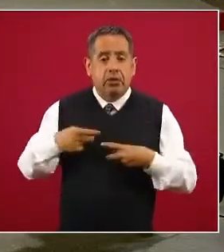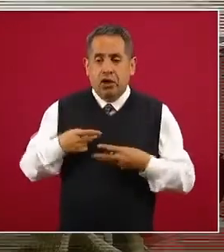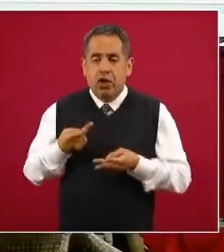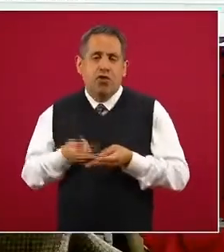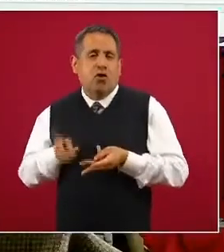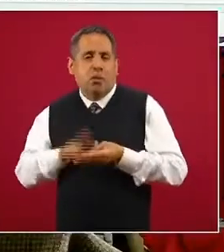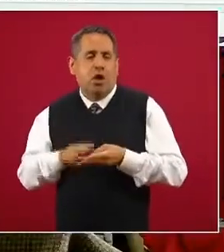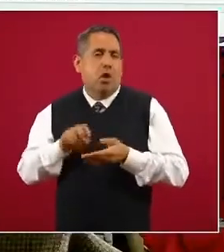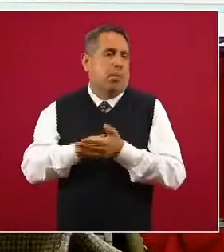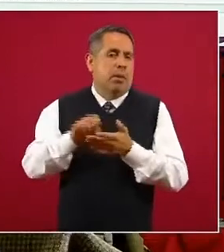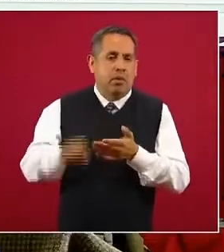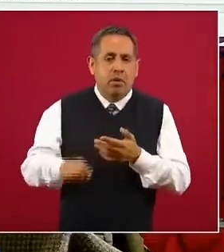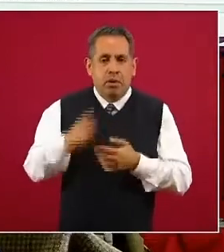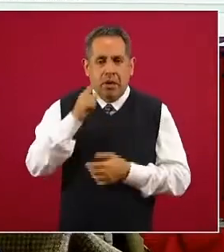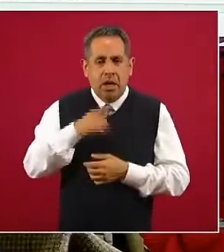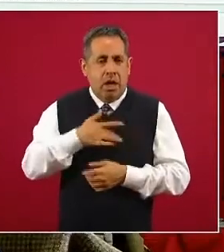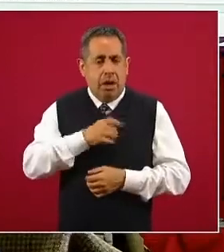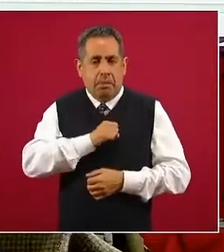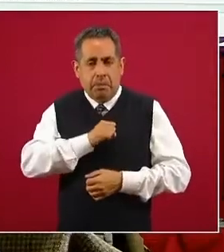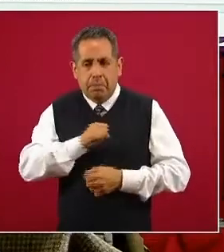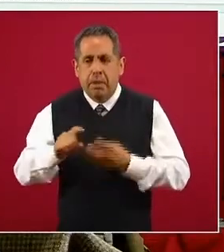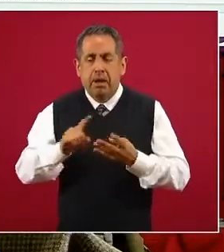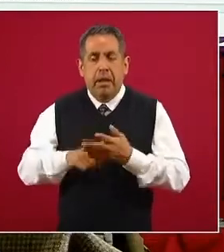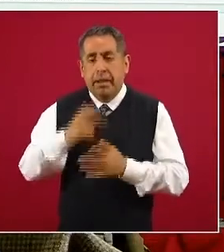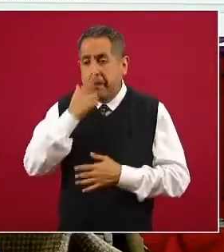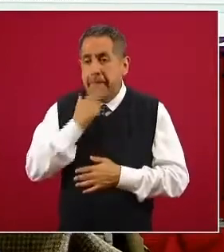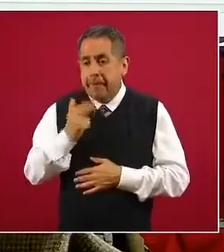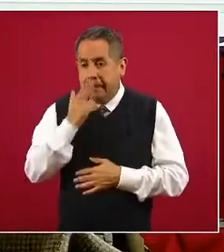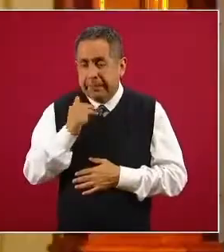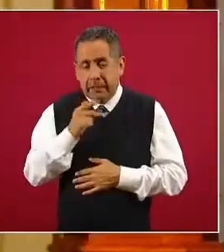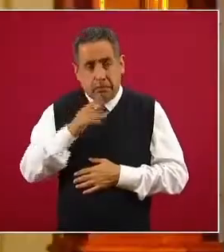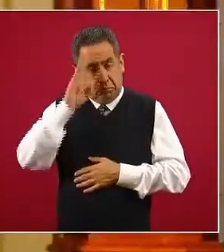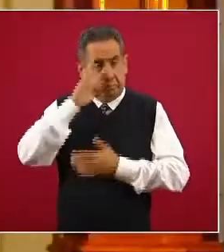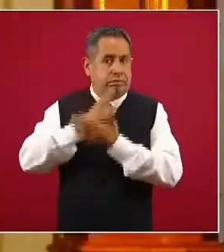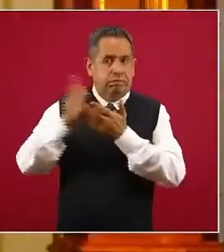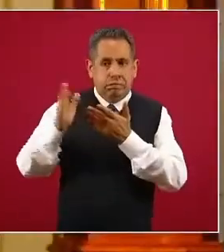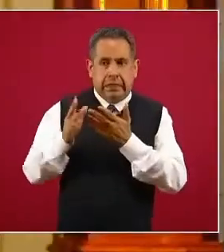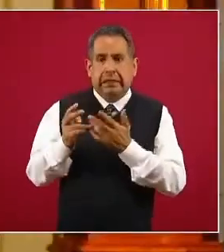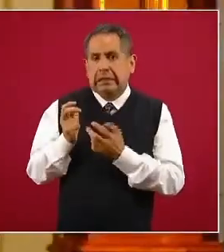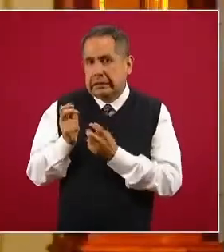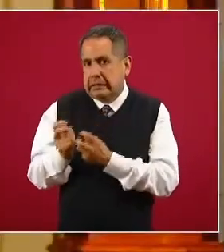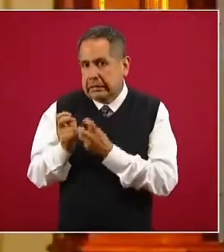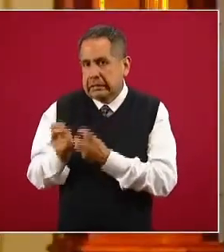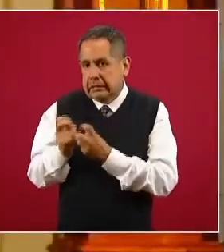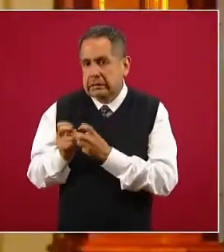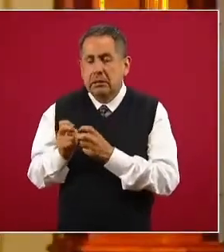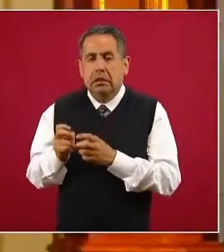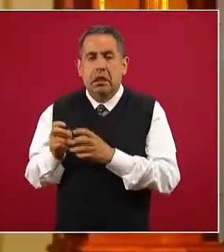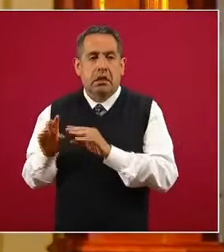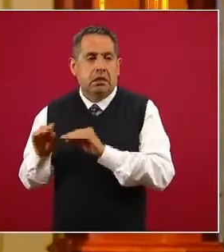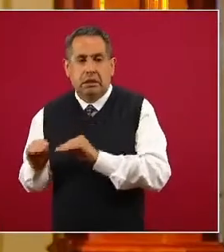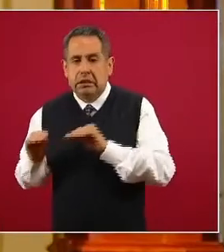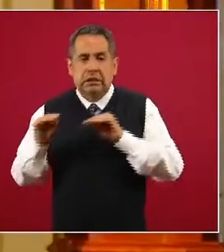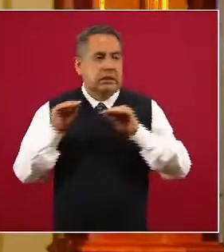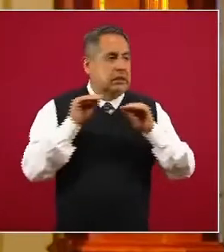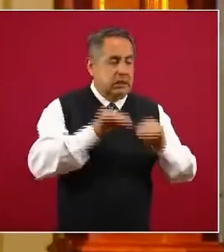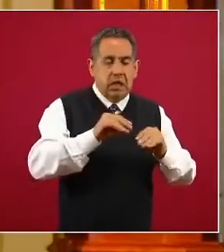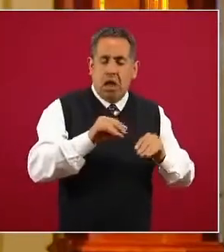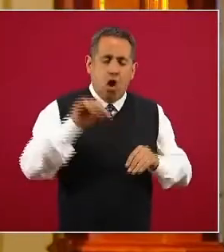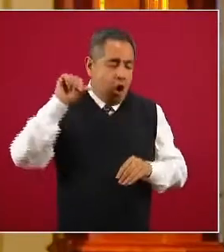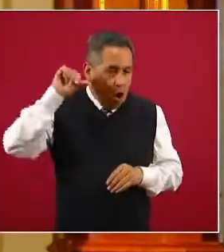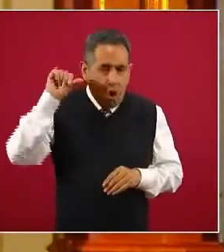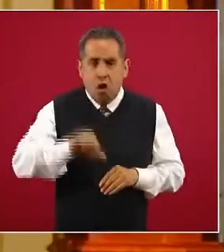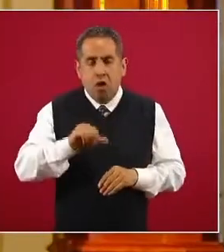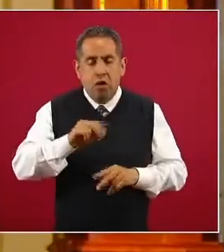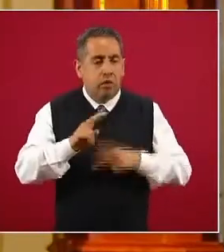comorbilidades, principalmente hipertensión y diabetes descontrolada, cualquier otra enfermedad que afecte al sistema inmunológico u